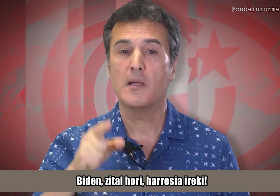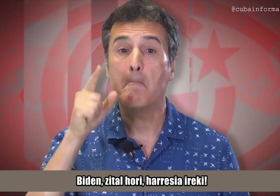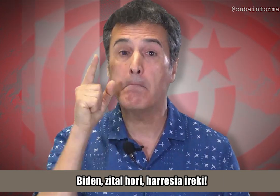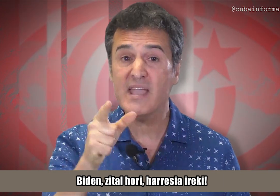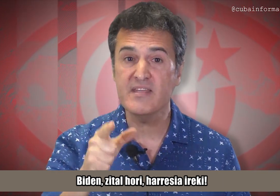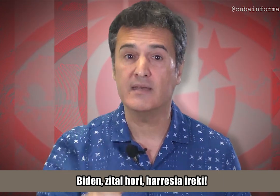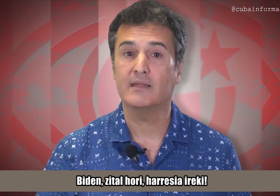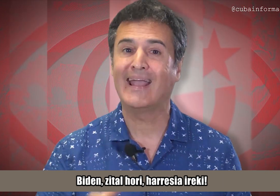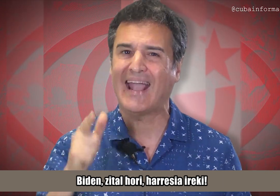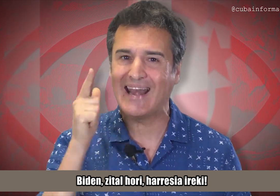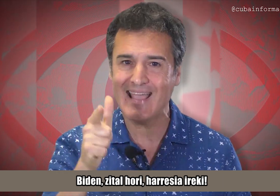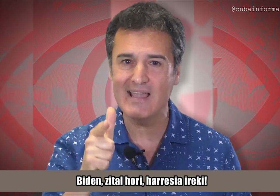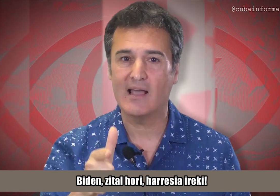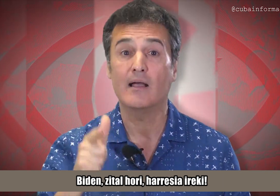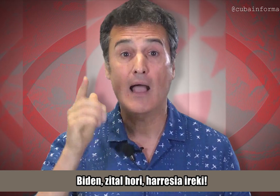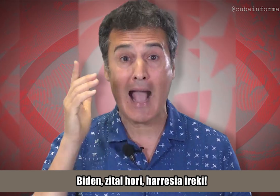arg